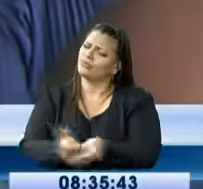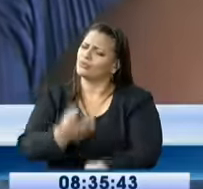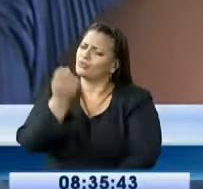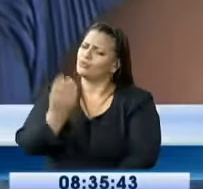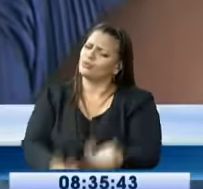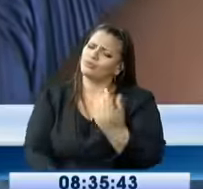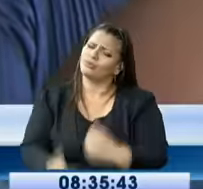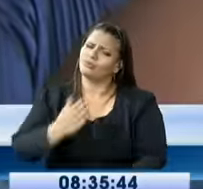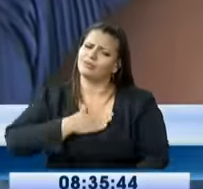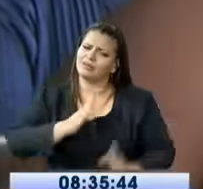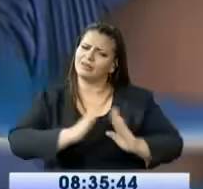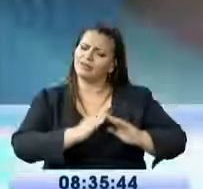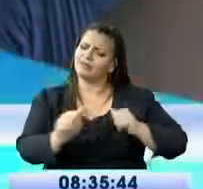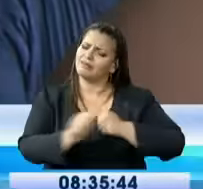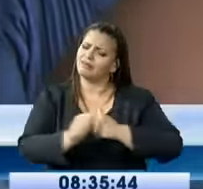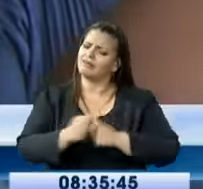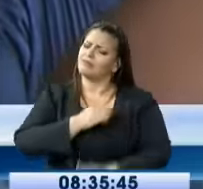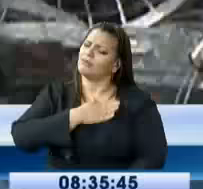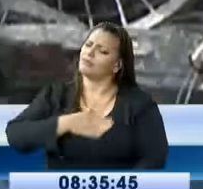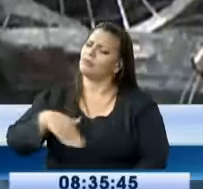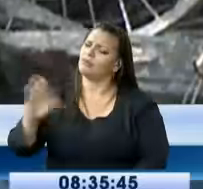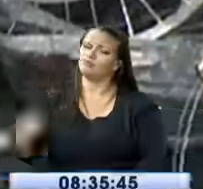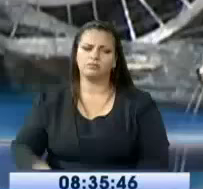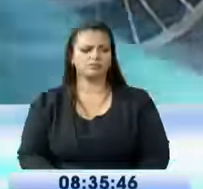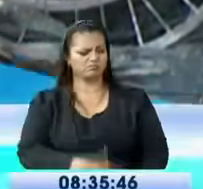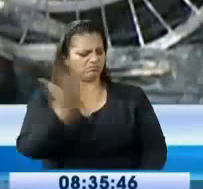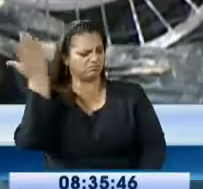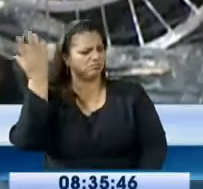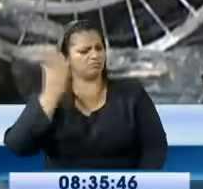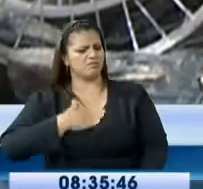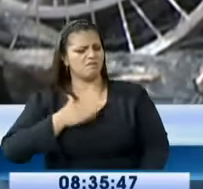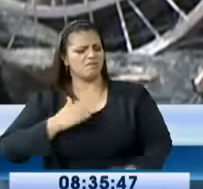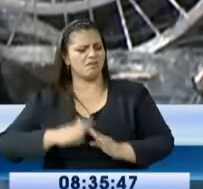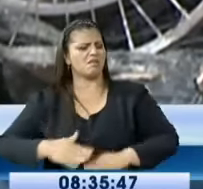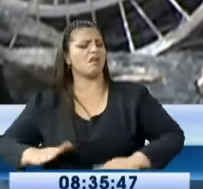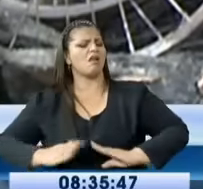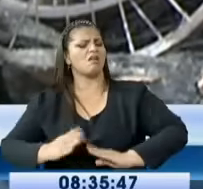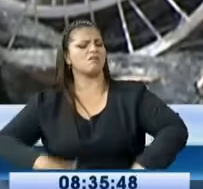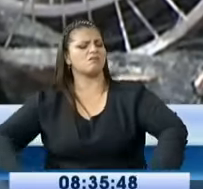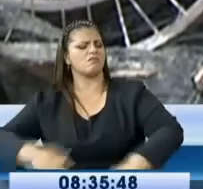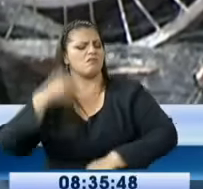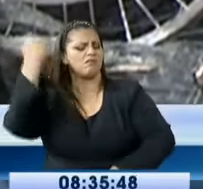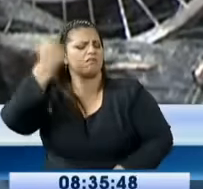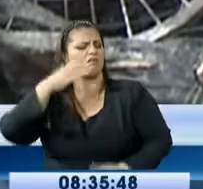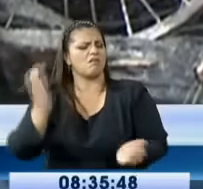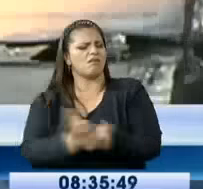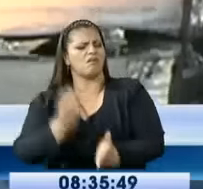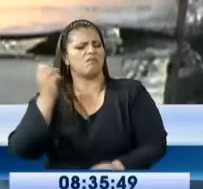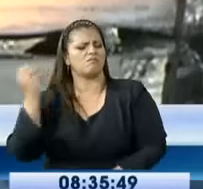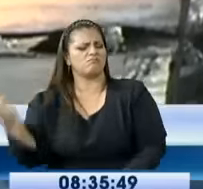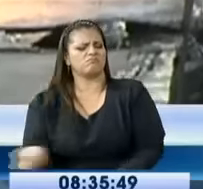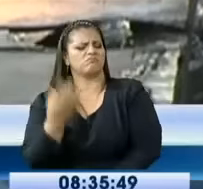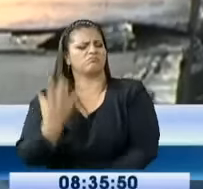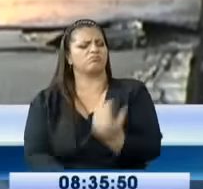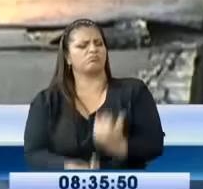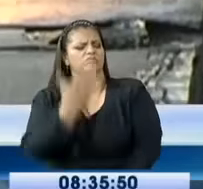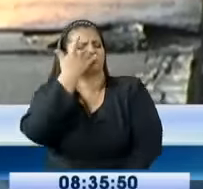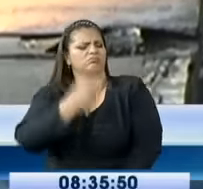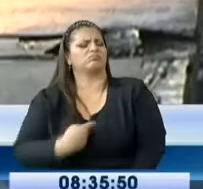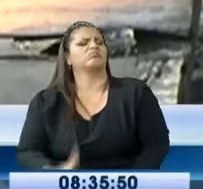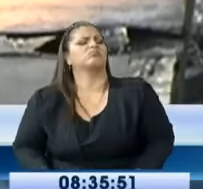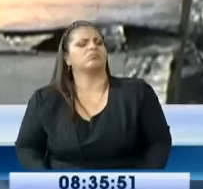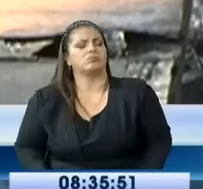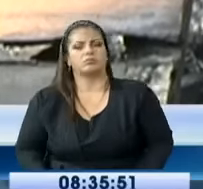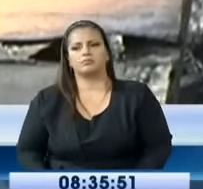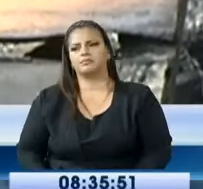la señora que ella estaba en su patio, podía hacer lo que ella quería. Ahora piden a las autoridades los ayuden para salir de este mal momento. Tristeza